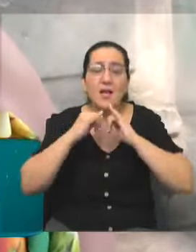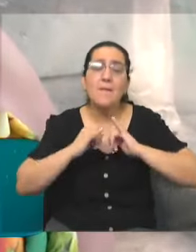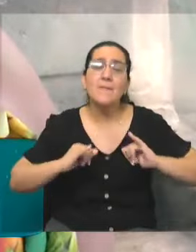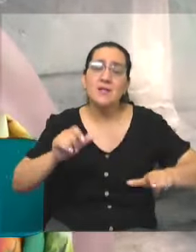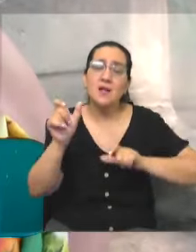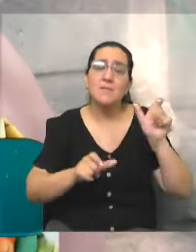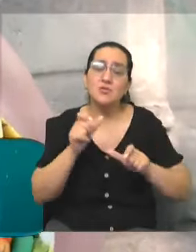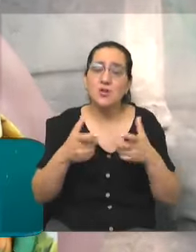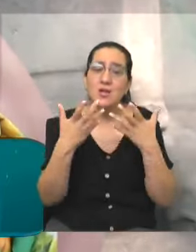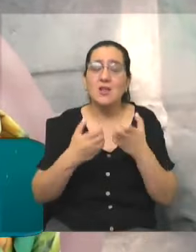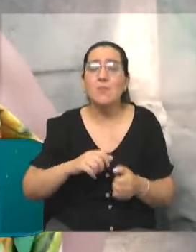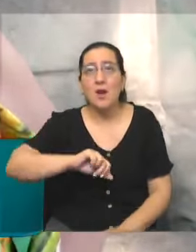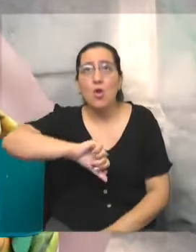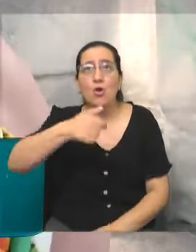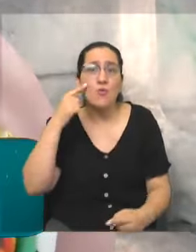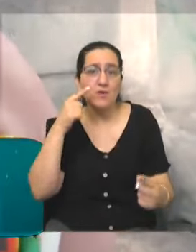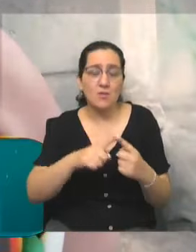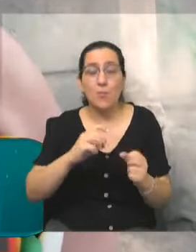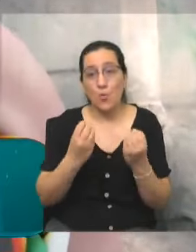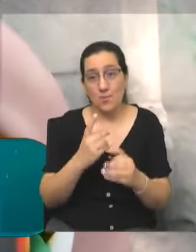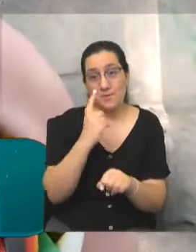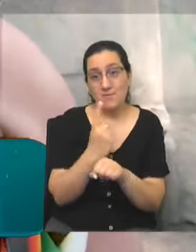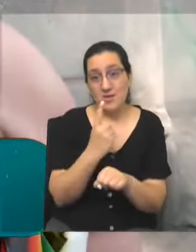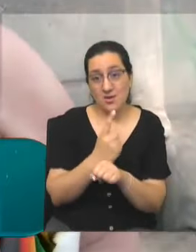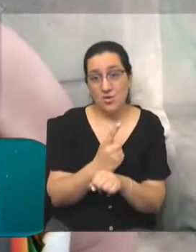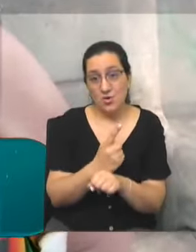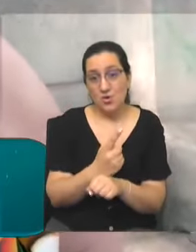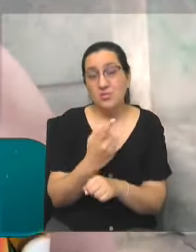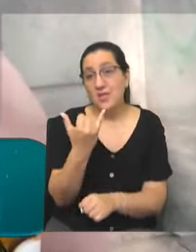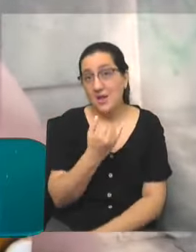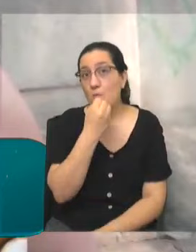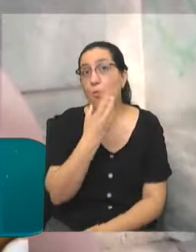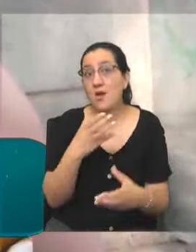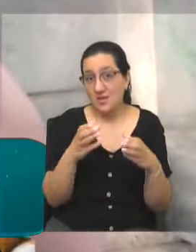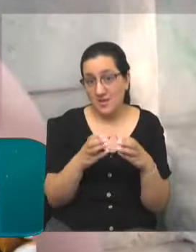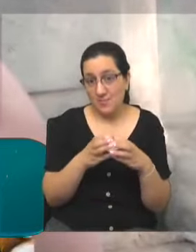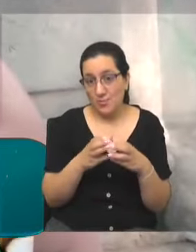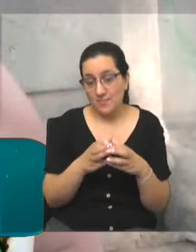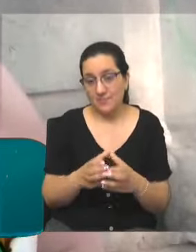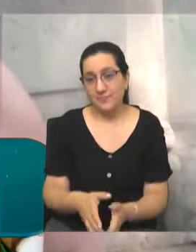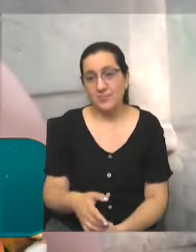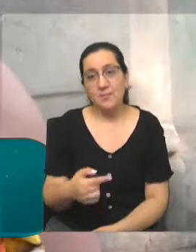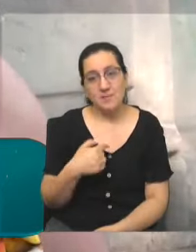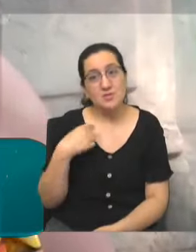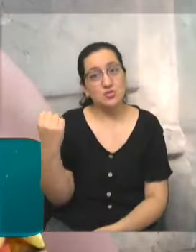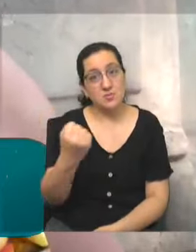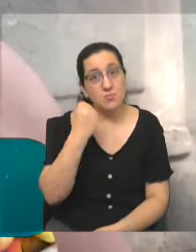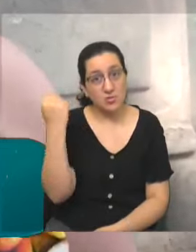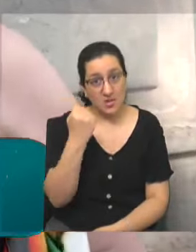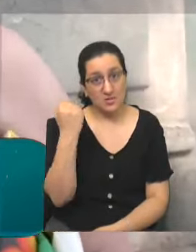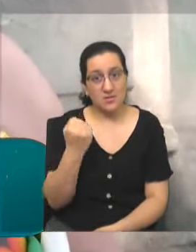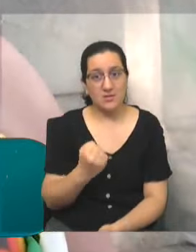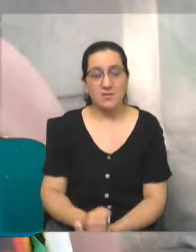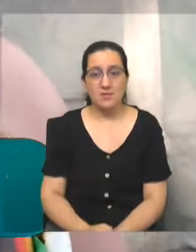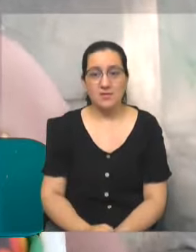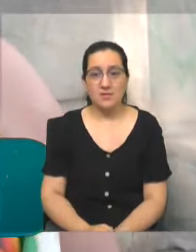personas emprendemos para lograr objetivos? Bueno, primeramente establecer un buen equipo. Ajá. Yo creo que un equipo es sumamente importante para